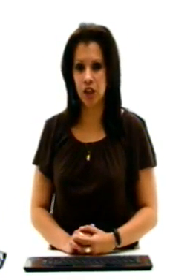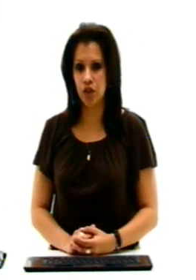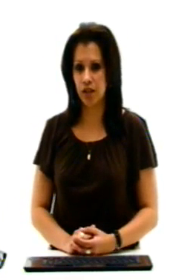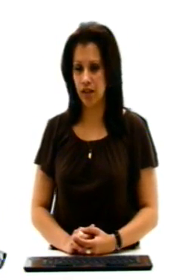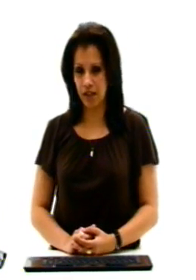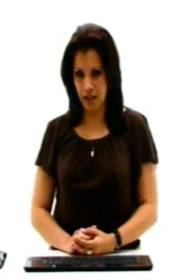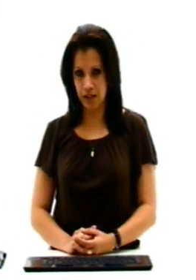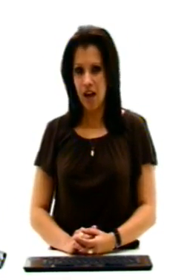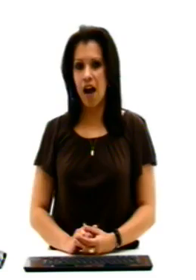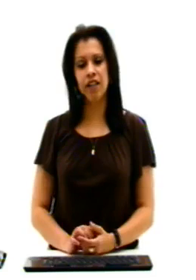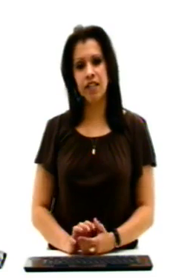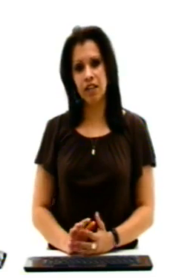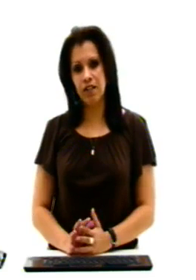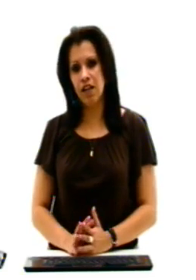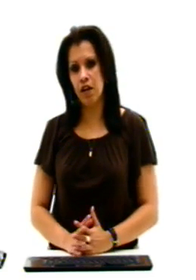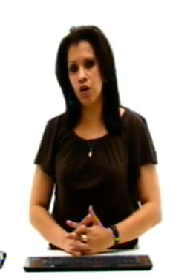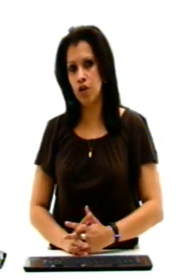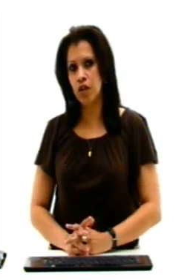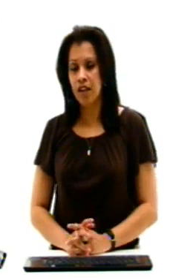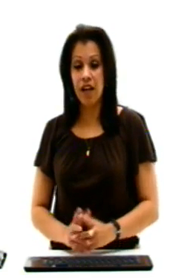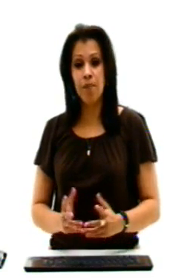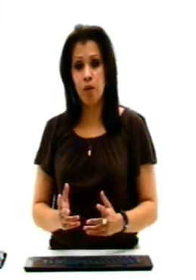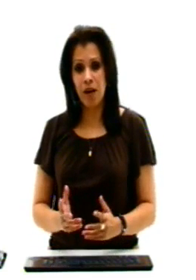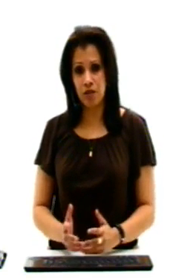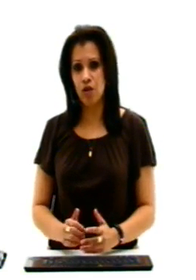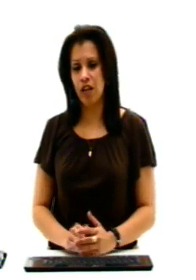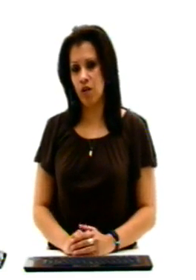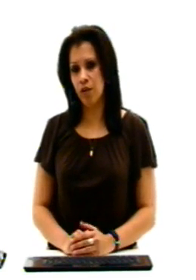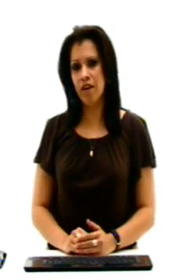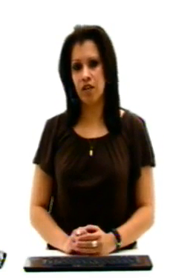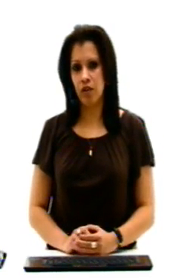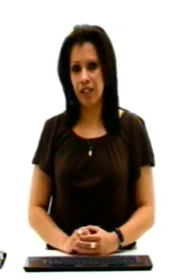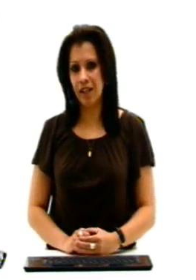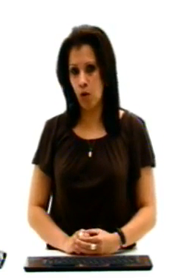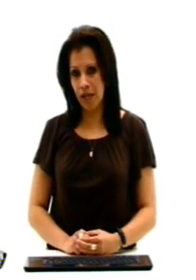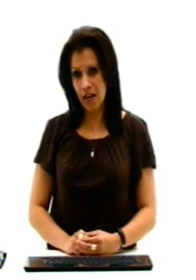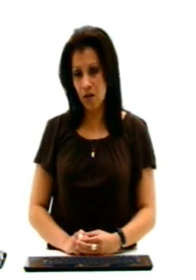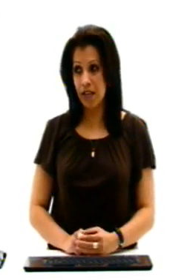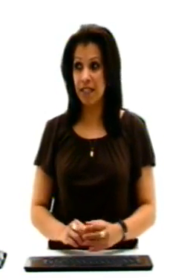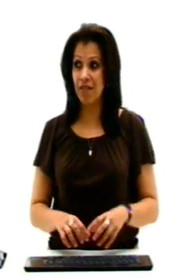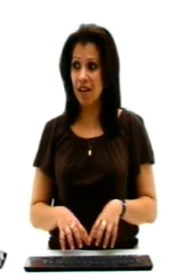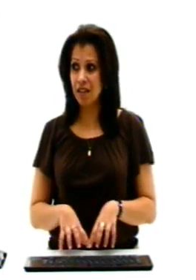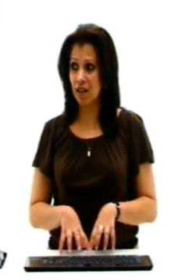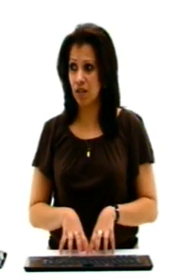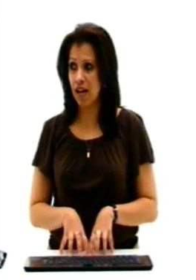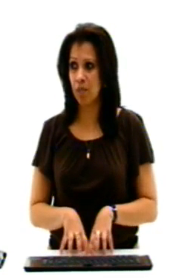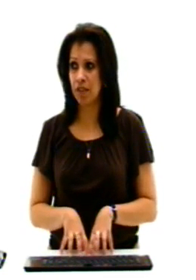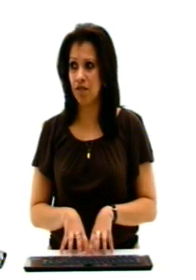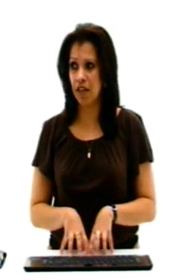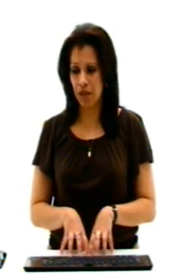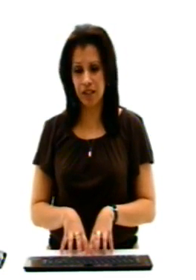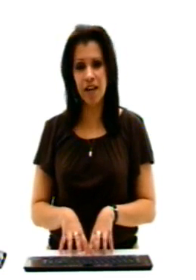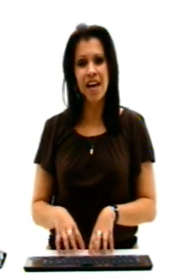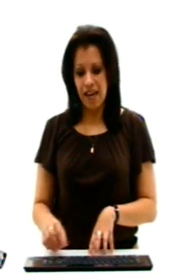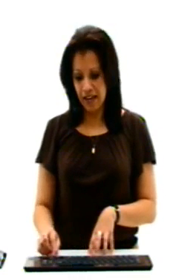en 1570 a iniciativa de los de la población de la nueva valladolit de Comayagua y se va a desarrollar